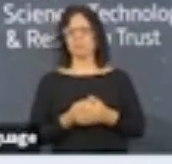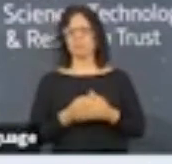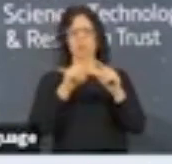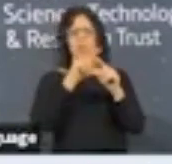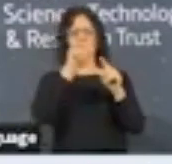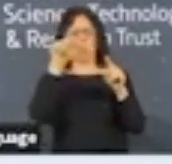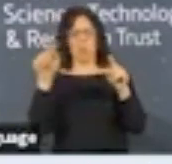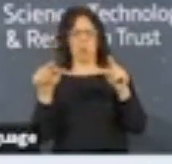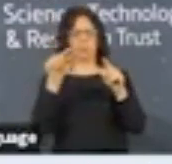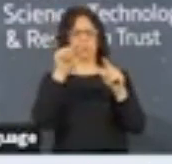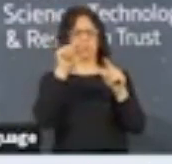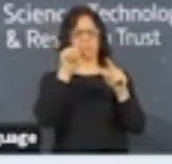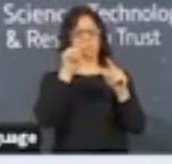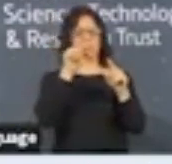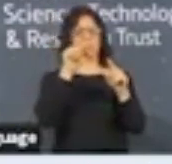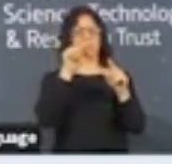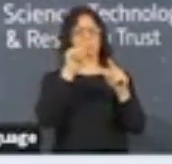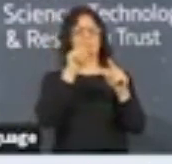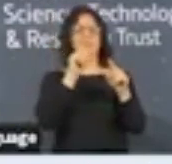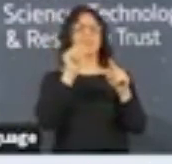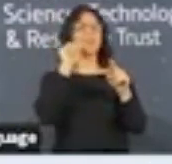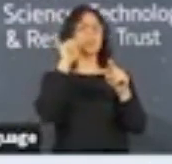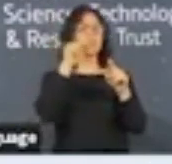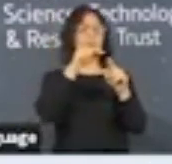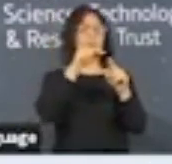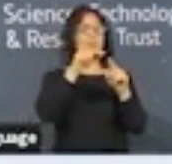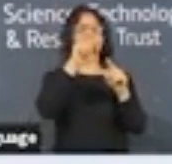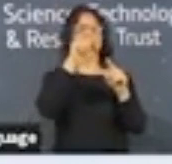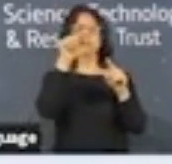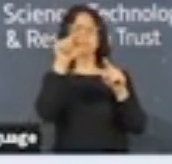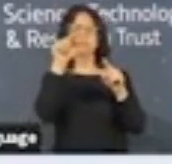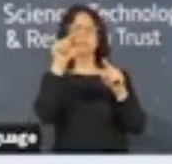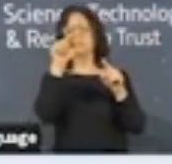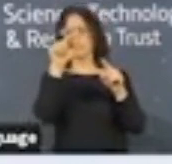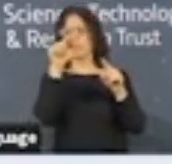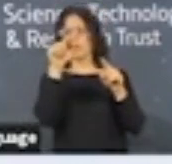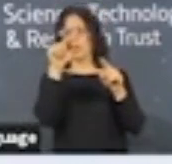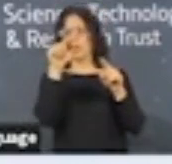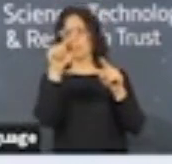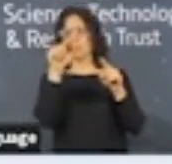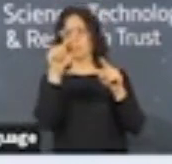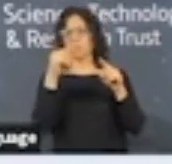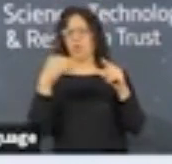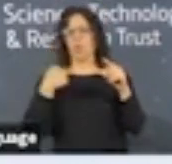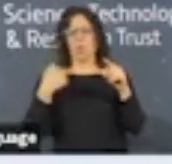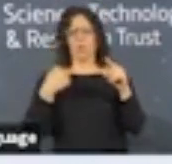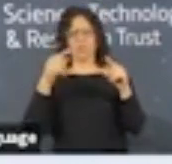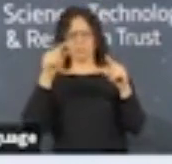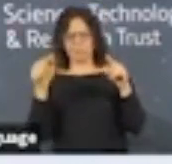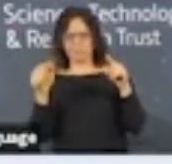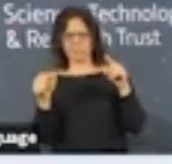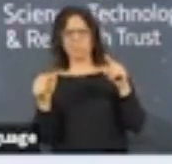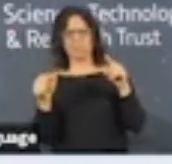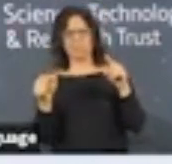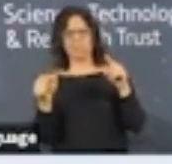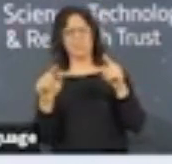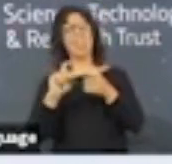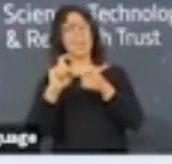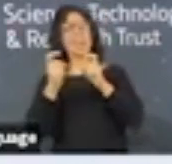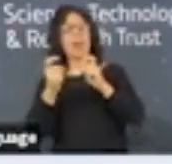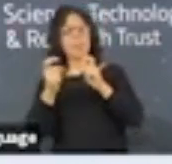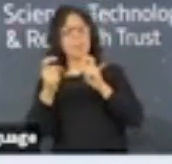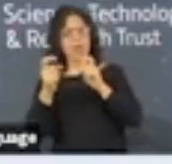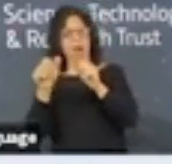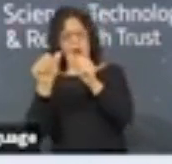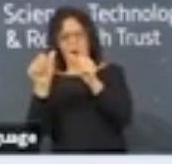días, la larva se transforma en lo que se llama una pupa. Y dentro de esa pupa ocurre el cambio de forma donde